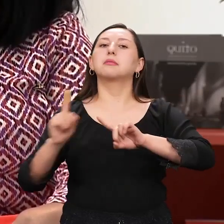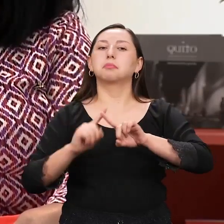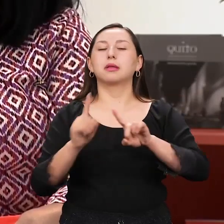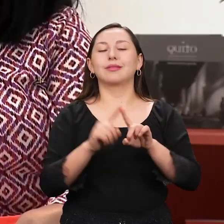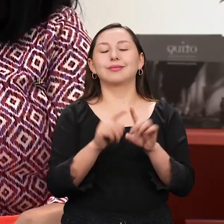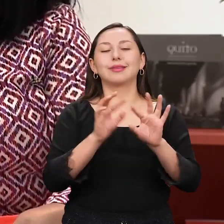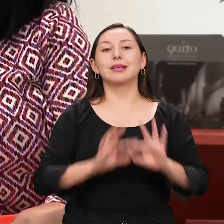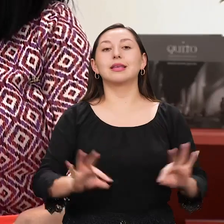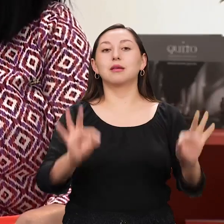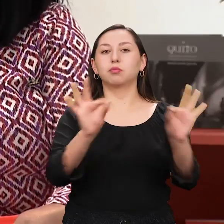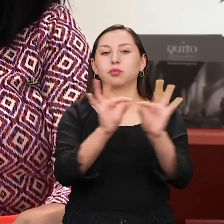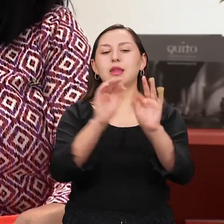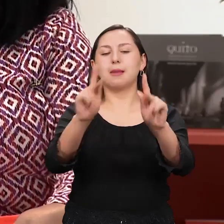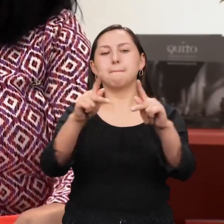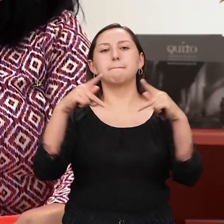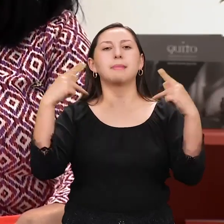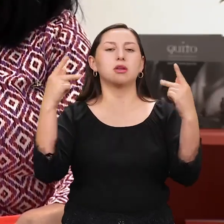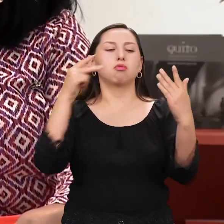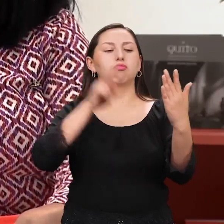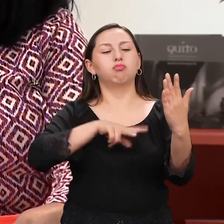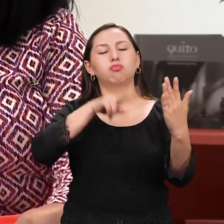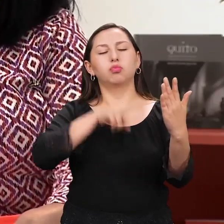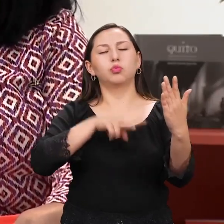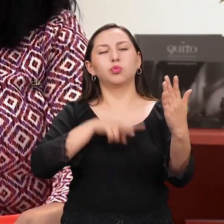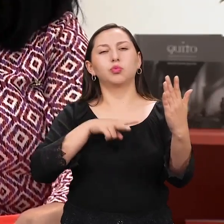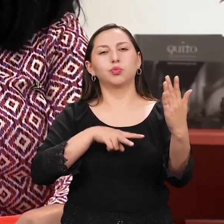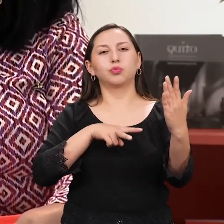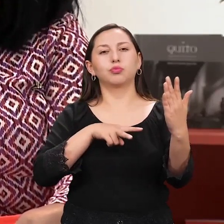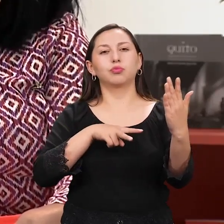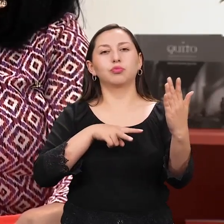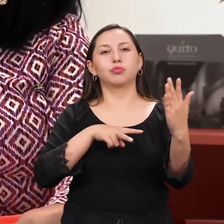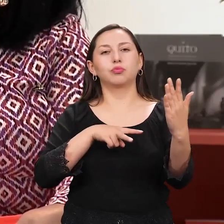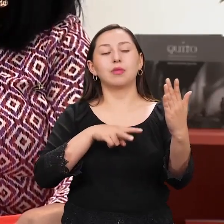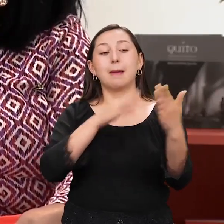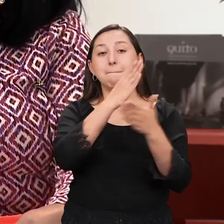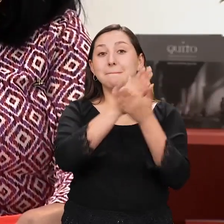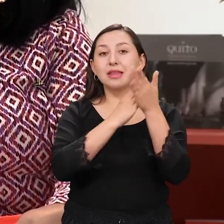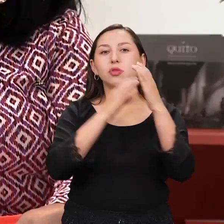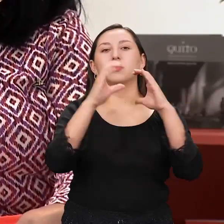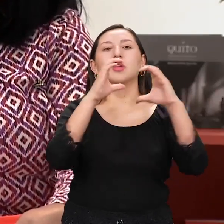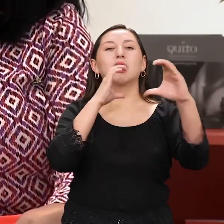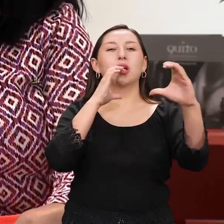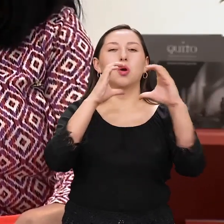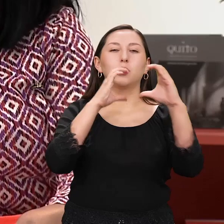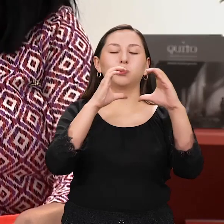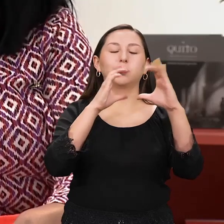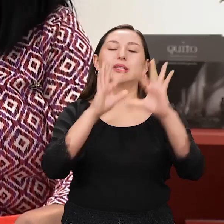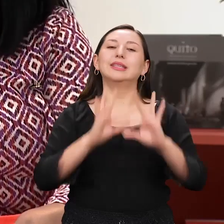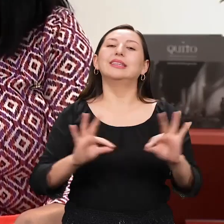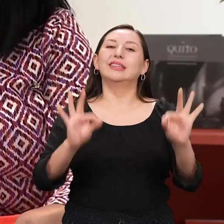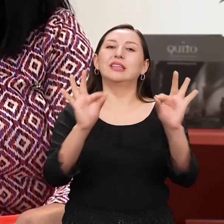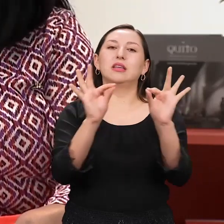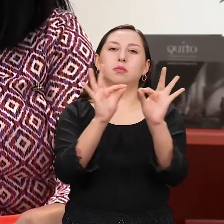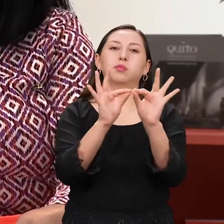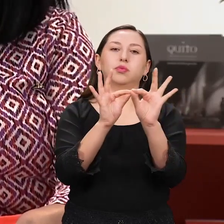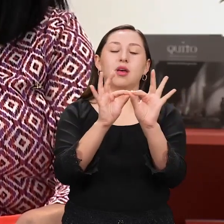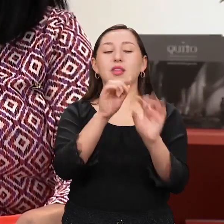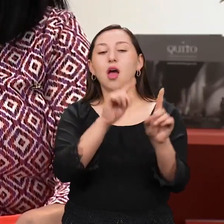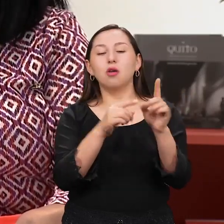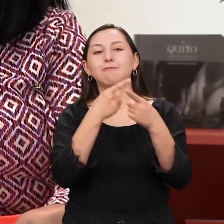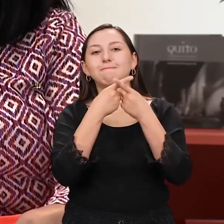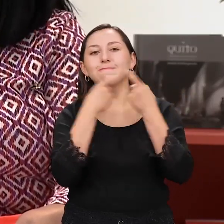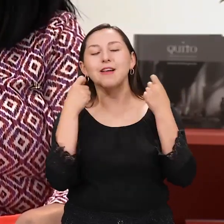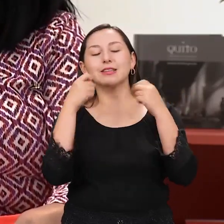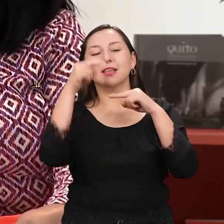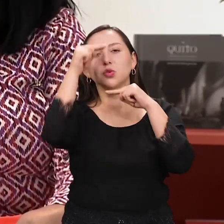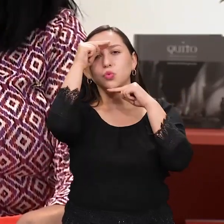entender cómo funciona la construcción informativa. Por eso hablamos de que hay un proceso de preconstrucción del